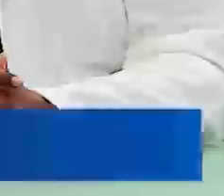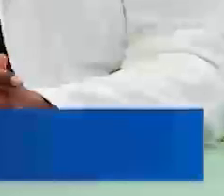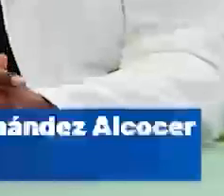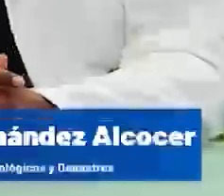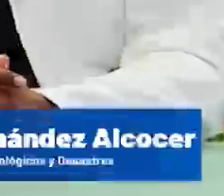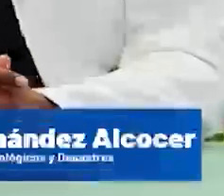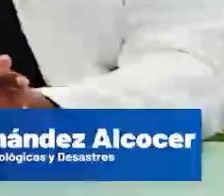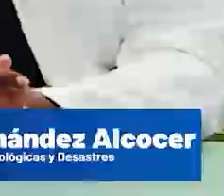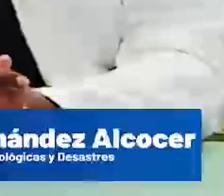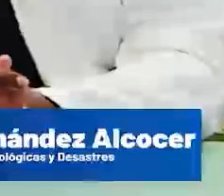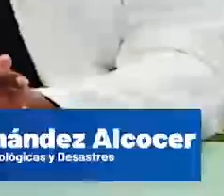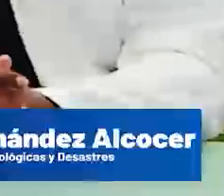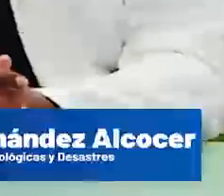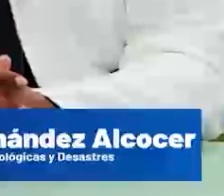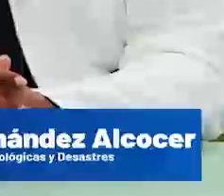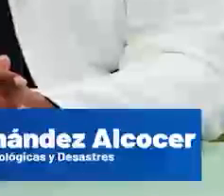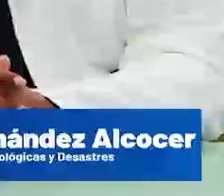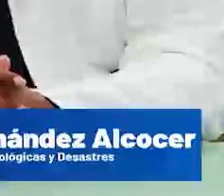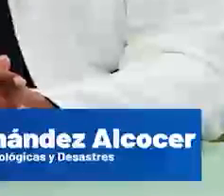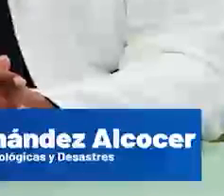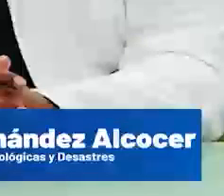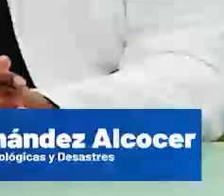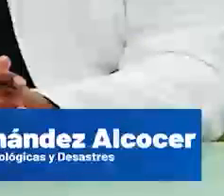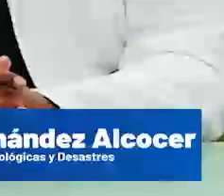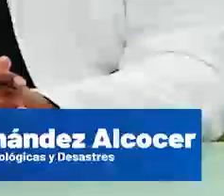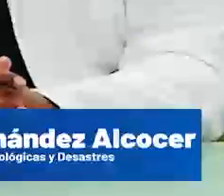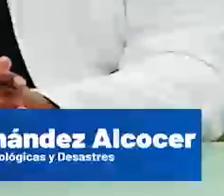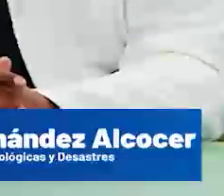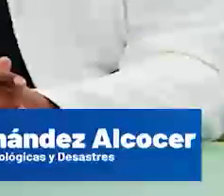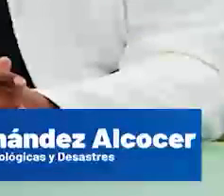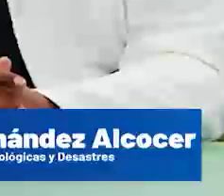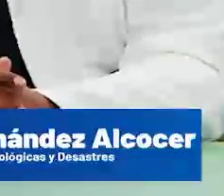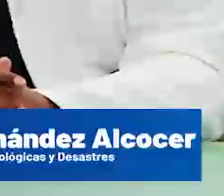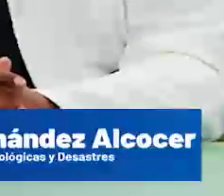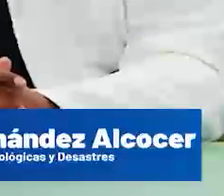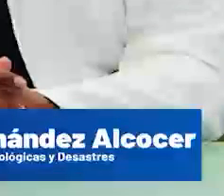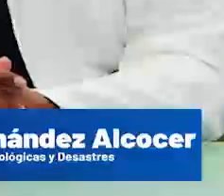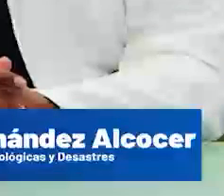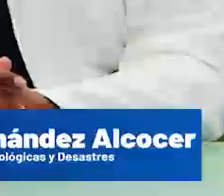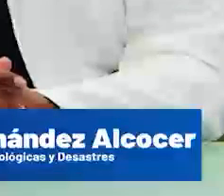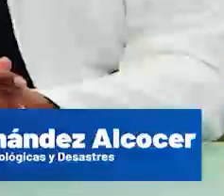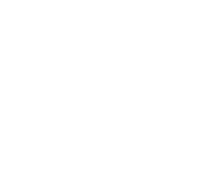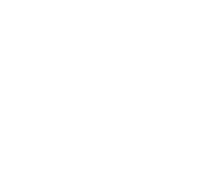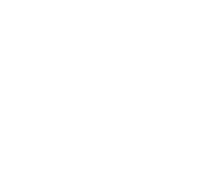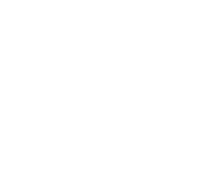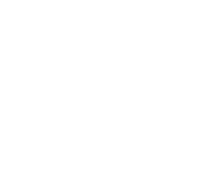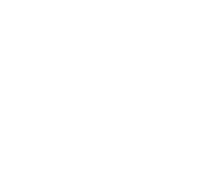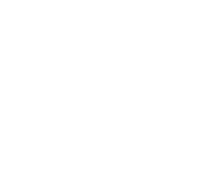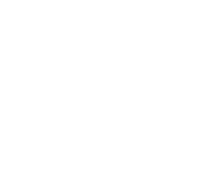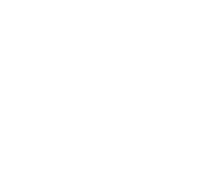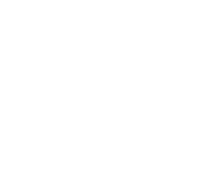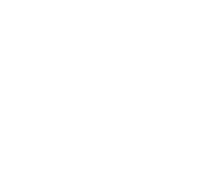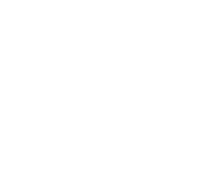Químico. Gracias, doctor. Estaremos actualizando esta información todos los días por este mismo medio. Muchas gracias.